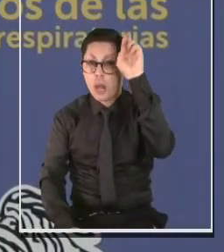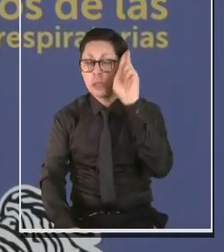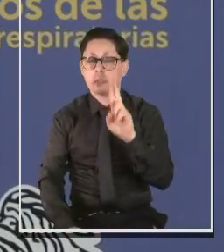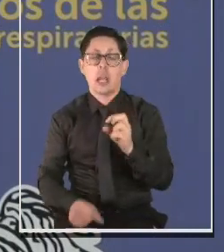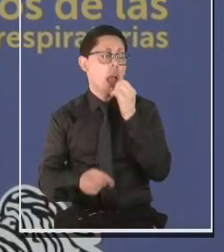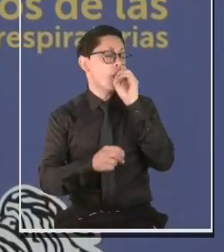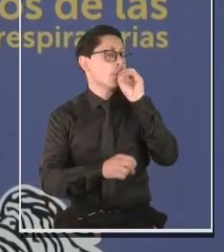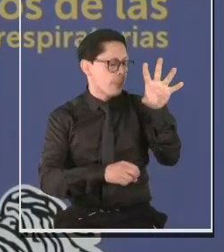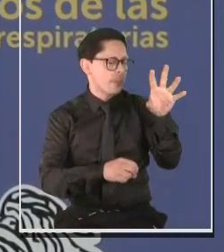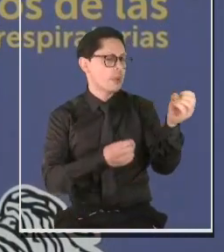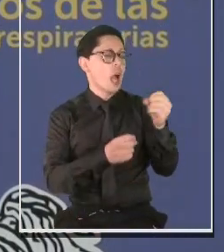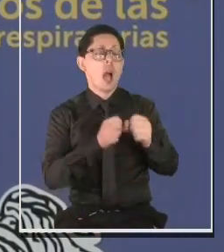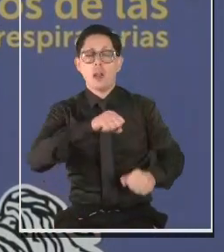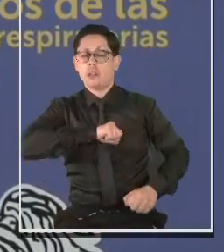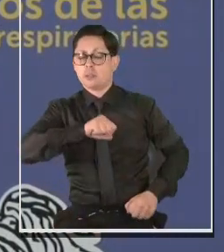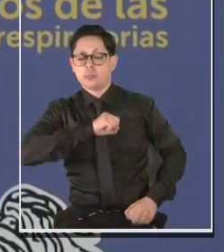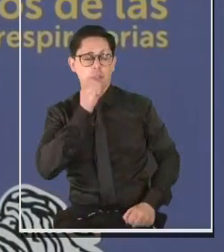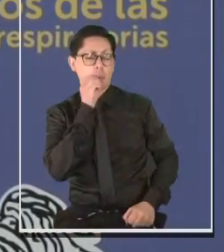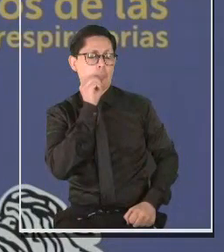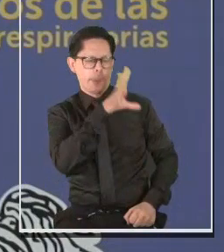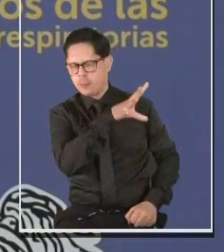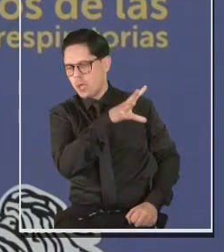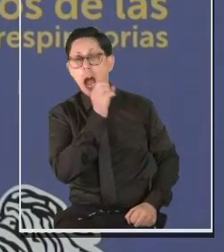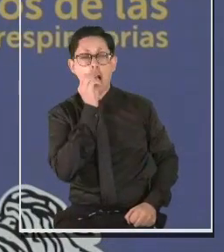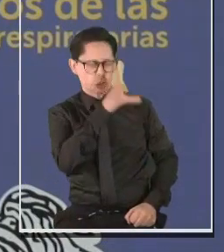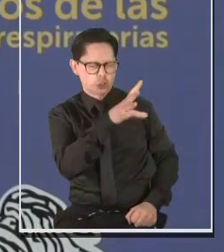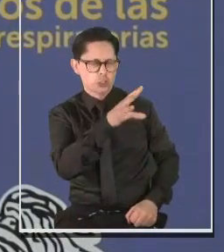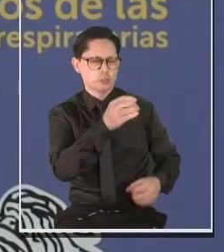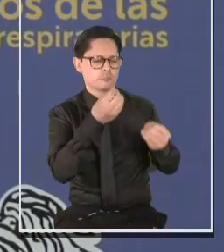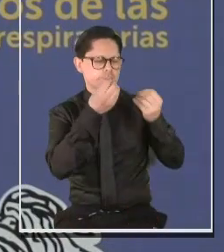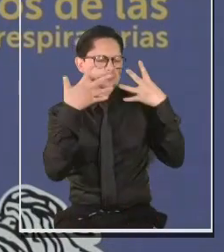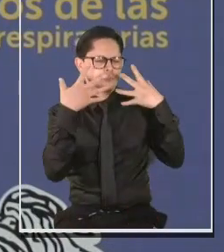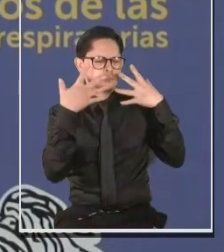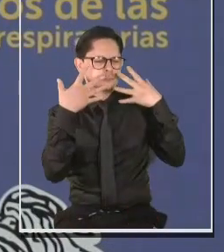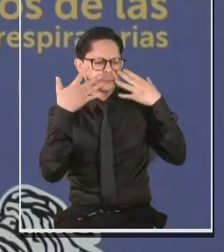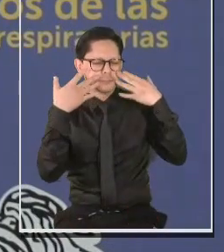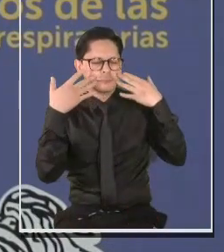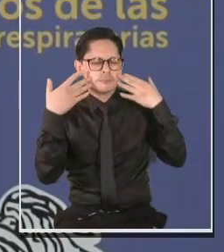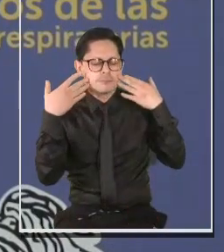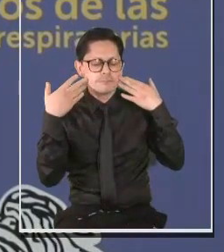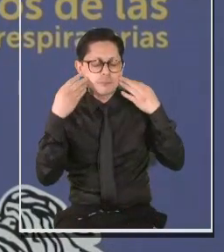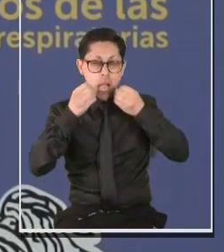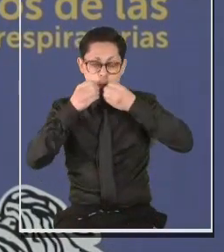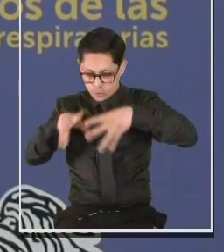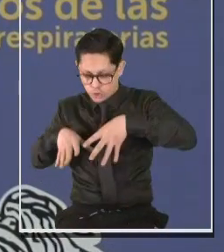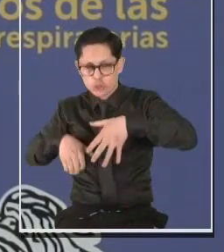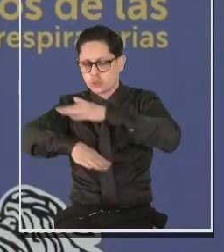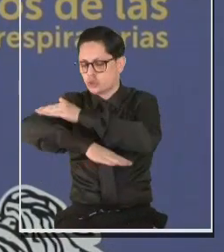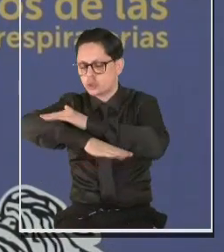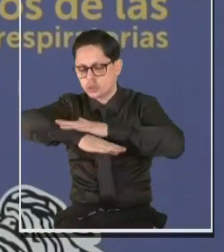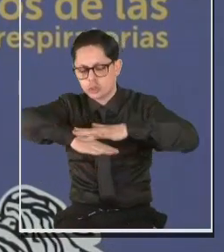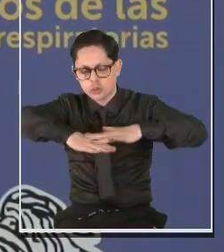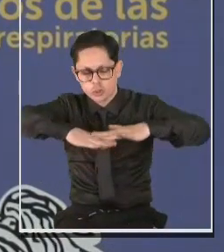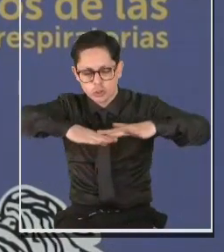gotitas a través de la tos el estornudo y que estas gotitas pueden quedar en superficies por lo tanto la limpieza superficie son importantes